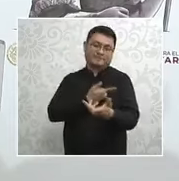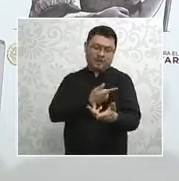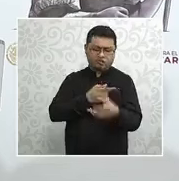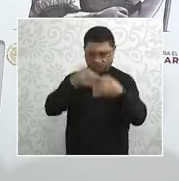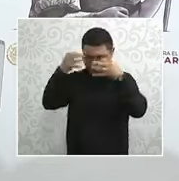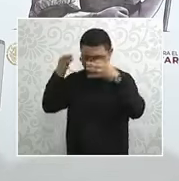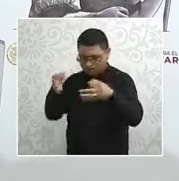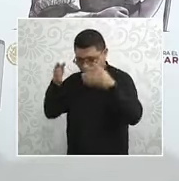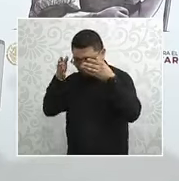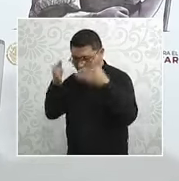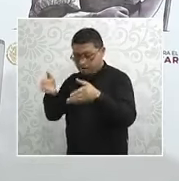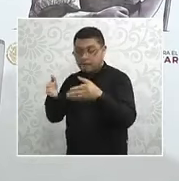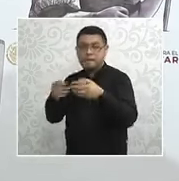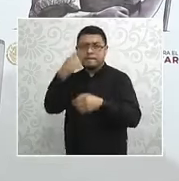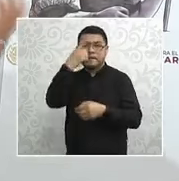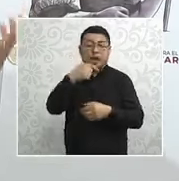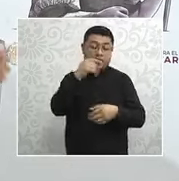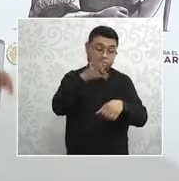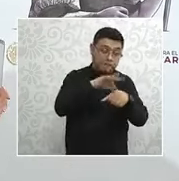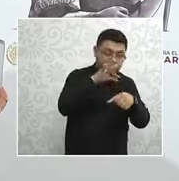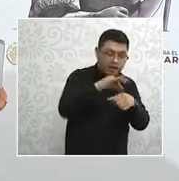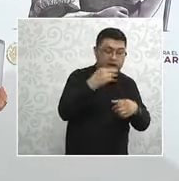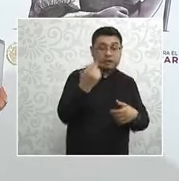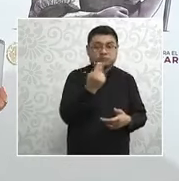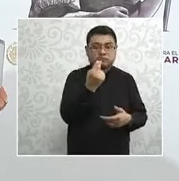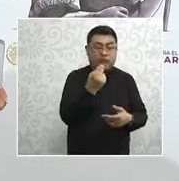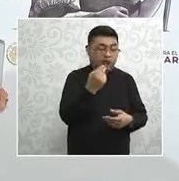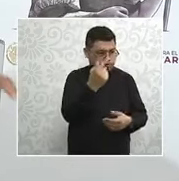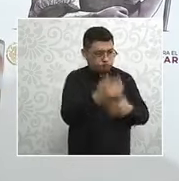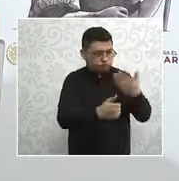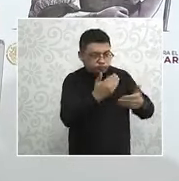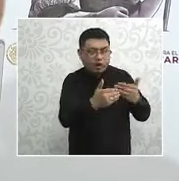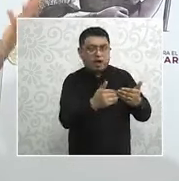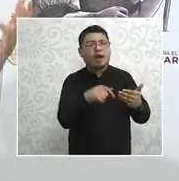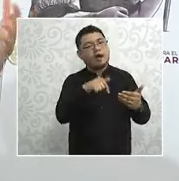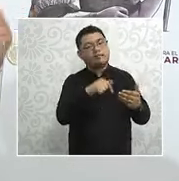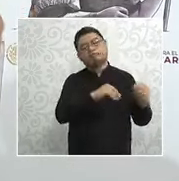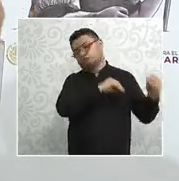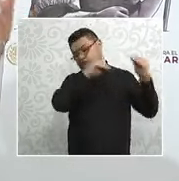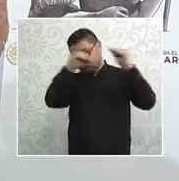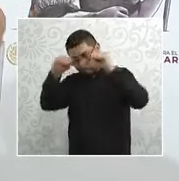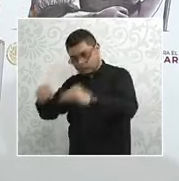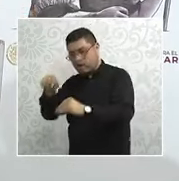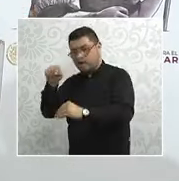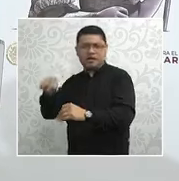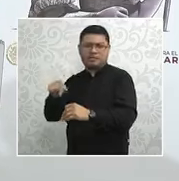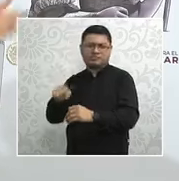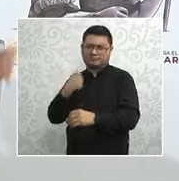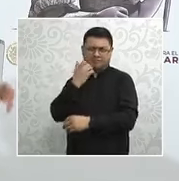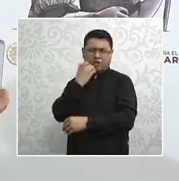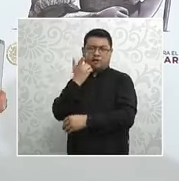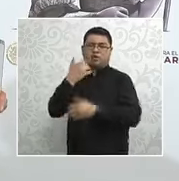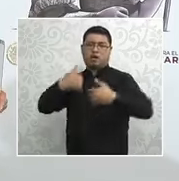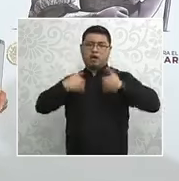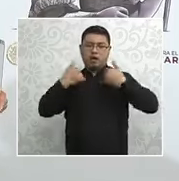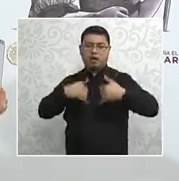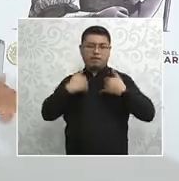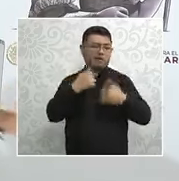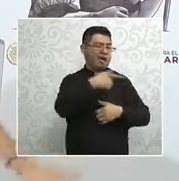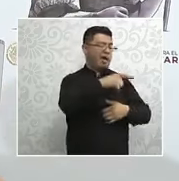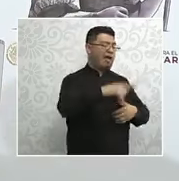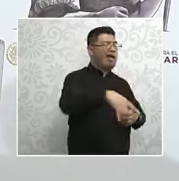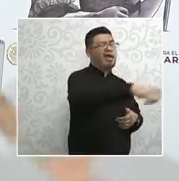tengan donde Estudiar porque siempre queremos a los jóvenes en la escuela no los queremos en la calle